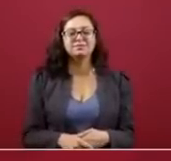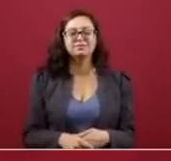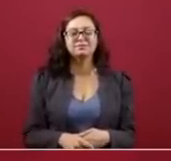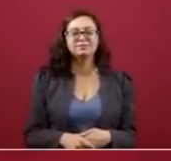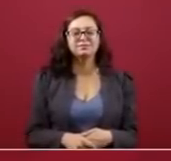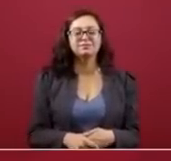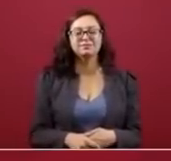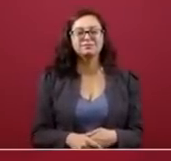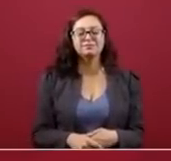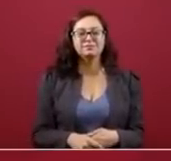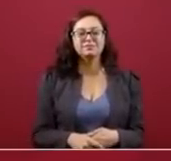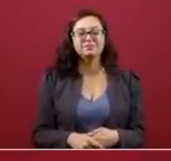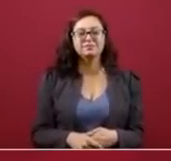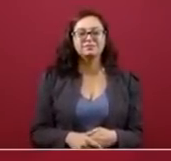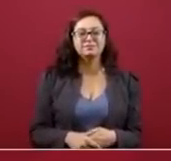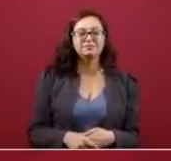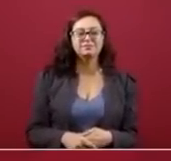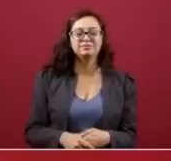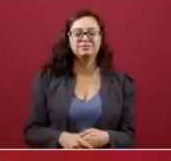contrataba